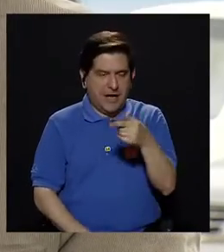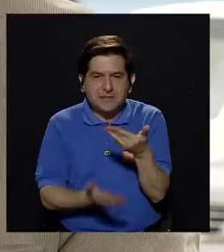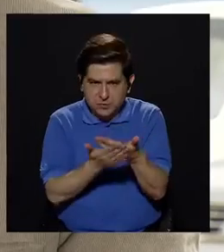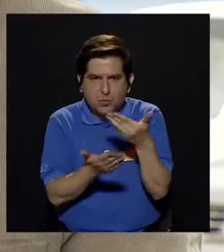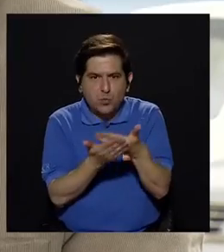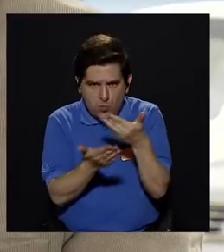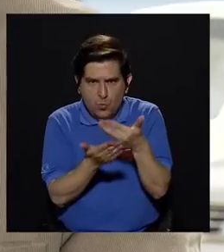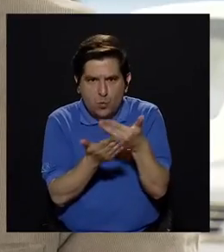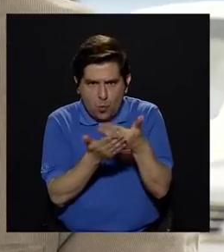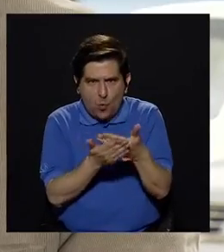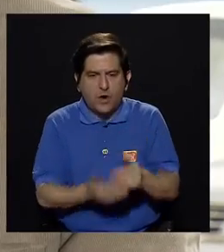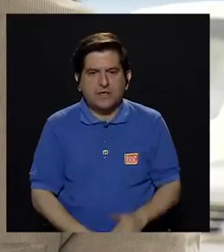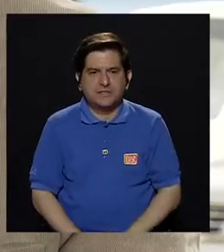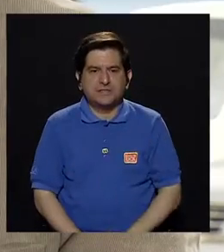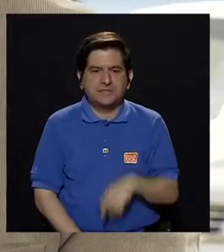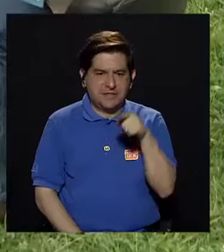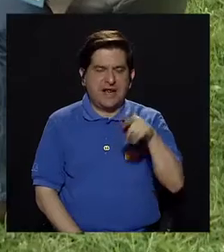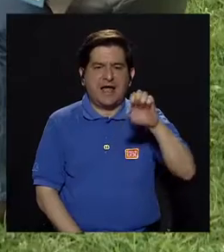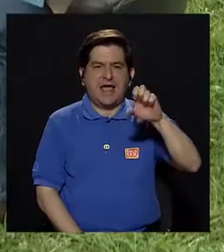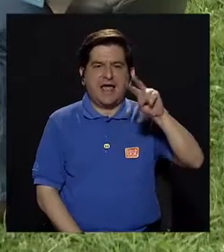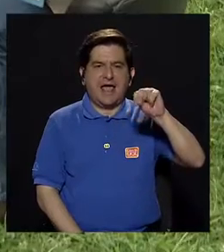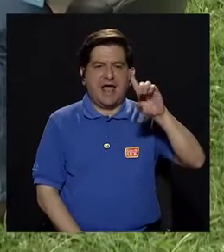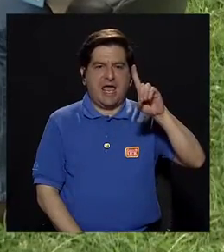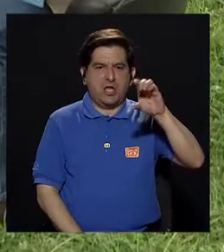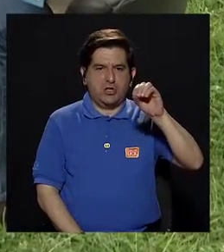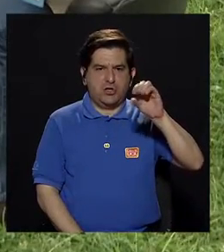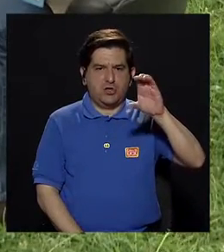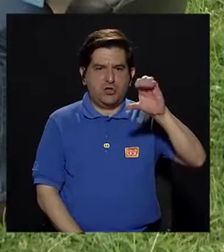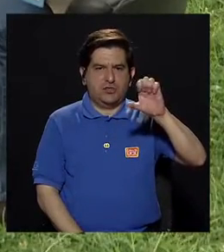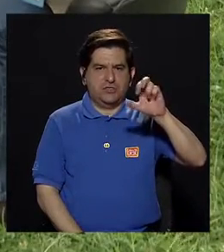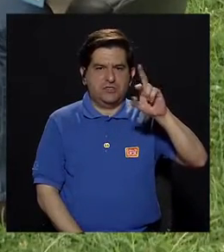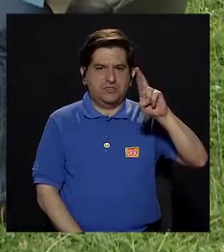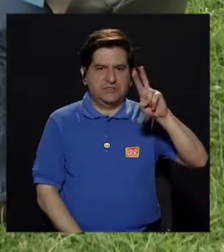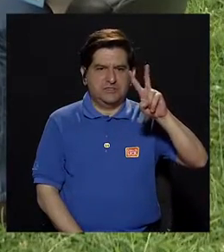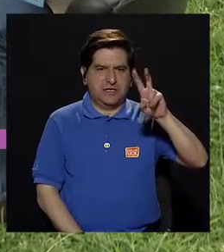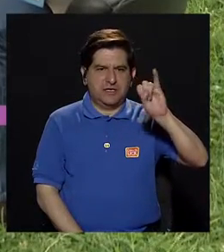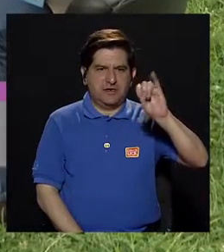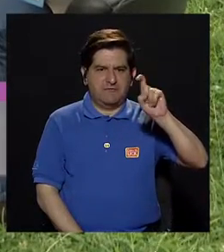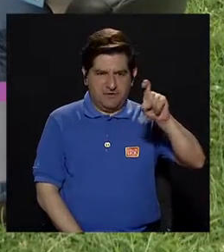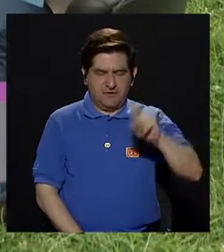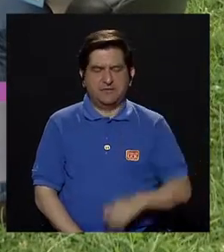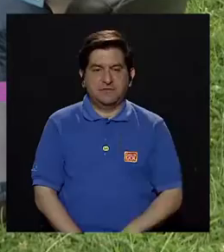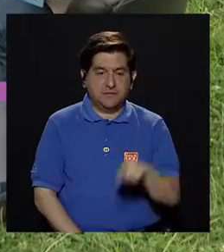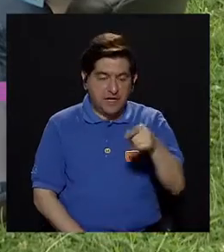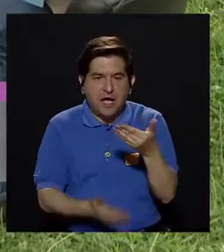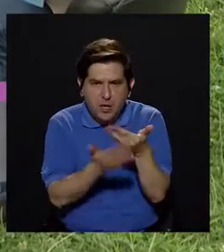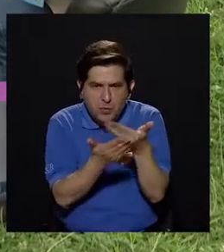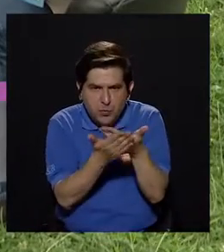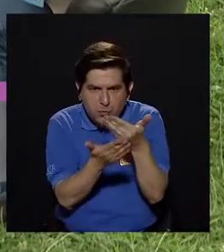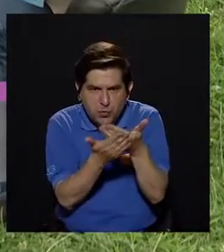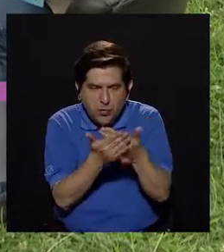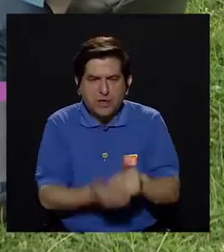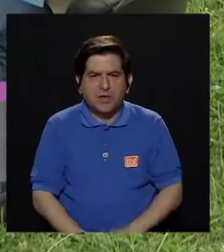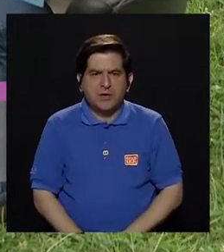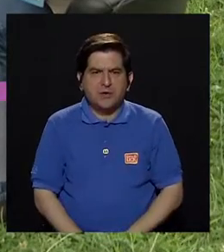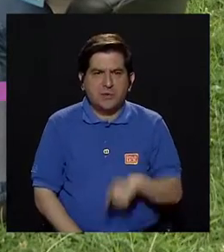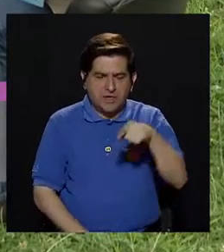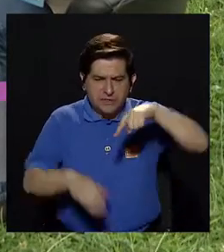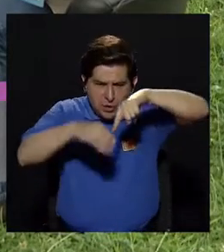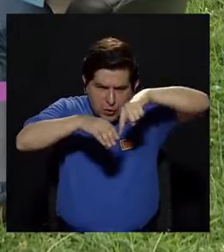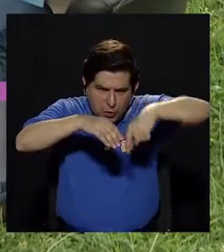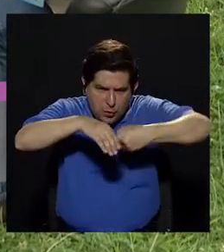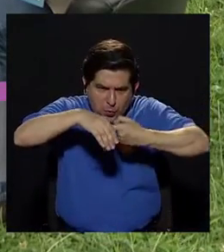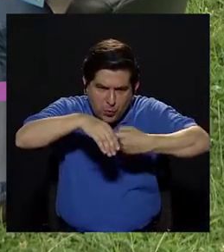misma muestra del endocérvix, del lugar donde se pueden producir las lesiones. Se toma una muestra con un aplicador y